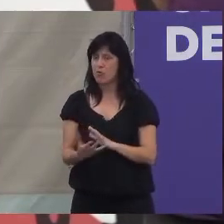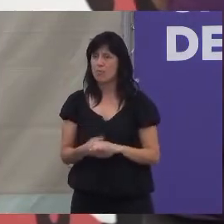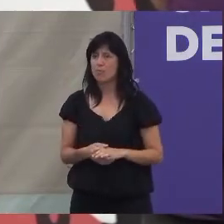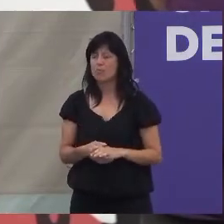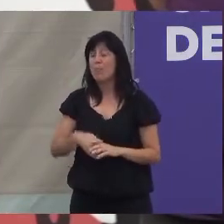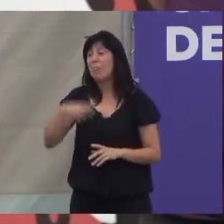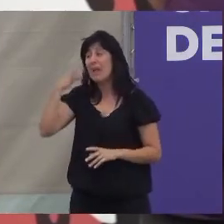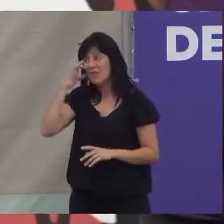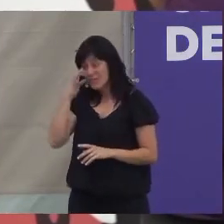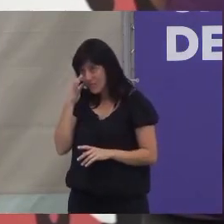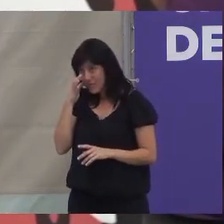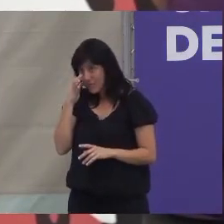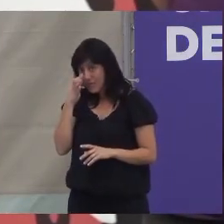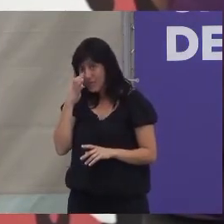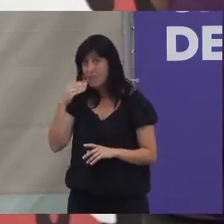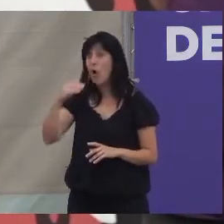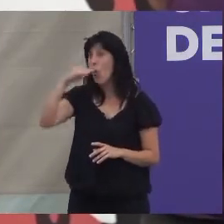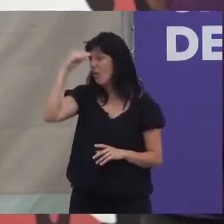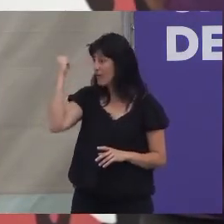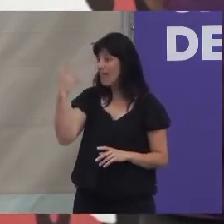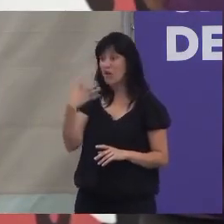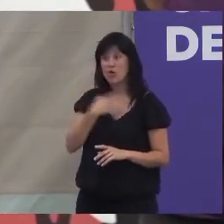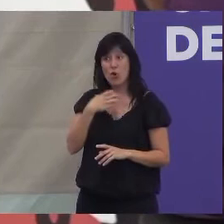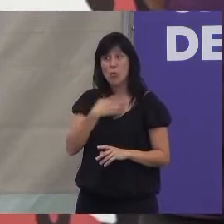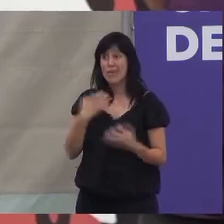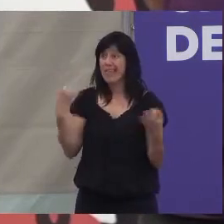No obstante, no podemos obviar